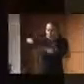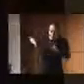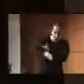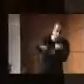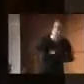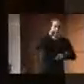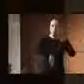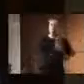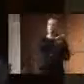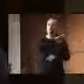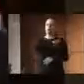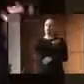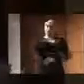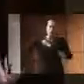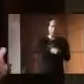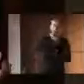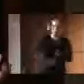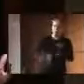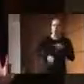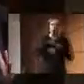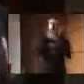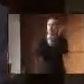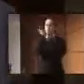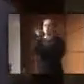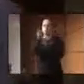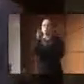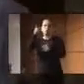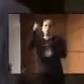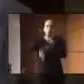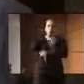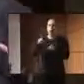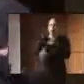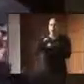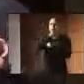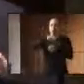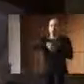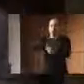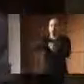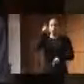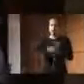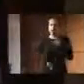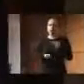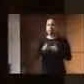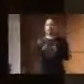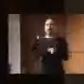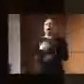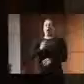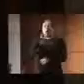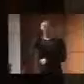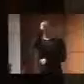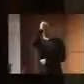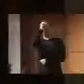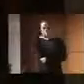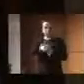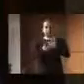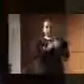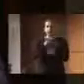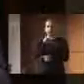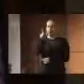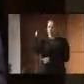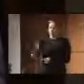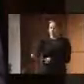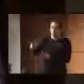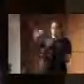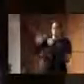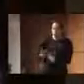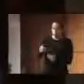entrar en los distintos edificios públicos, no pueden entrar al transporte público, y obviamente de pronto canalizan en vez de quedarse en una situación, digamos,